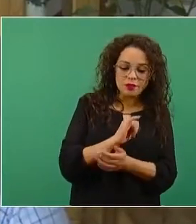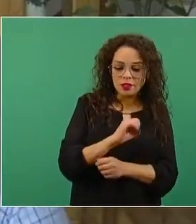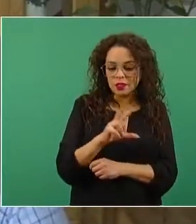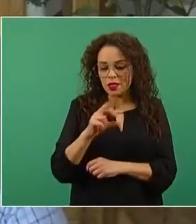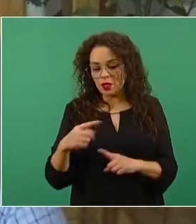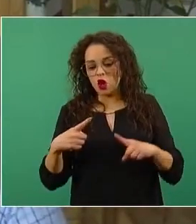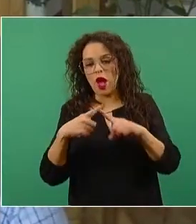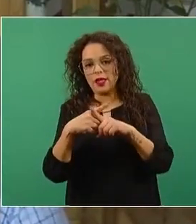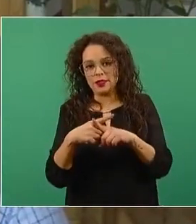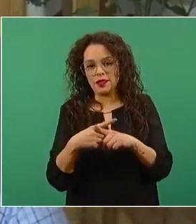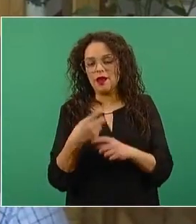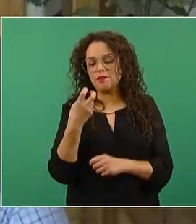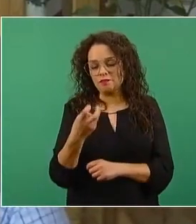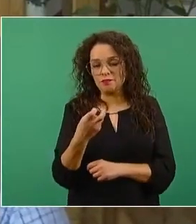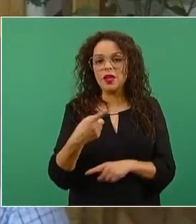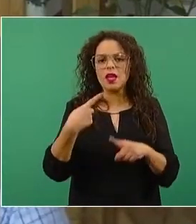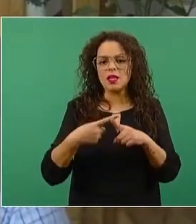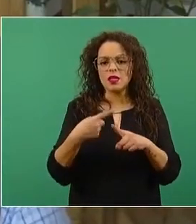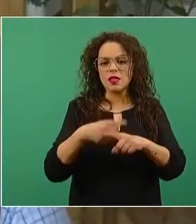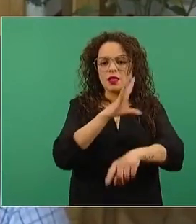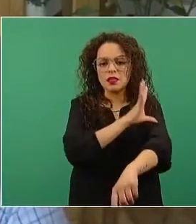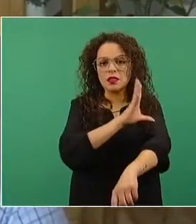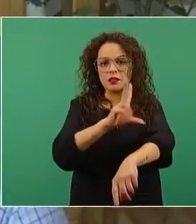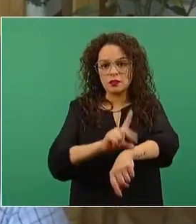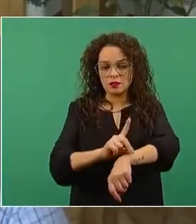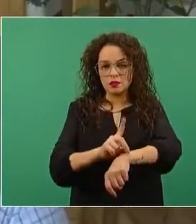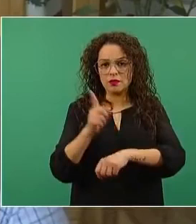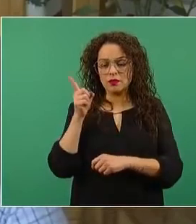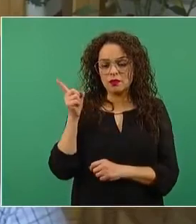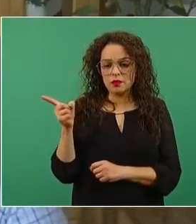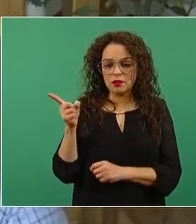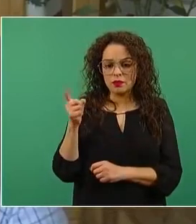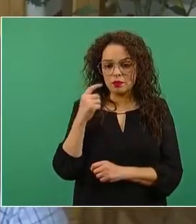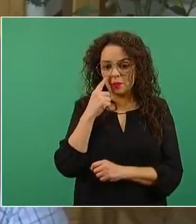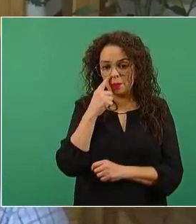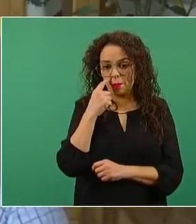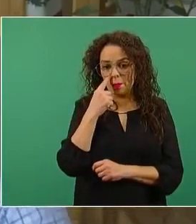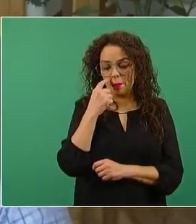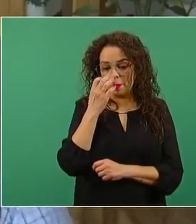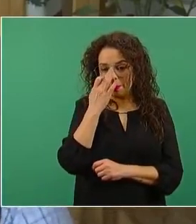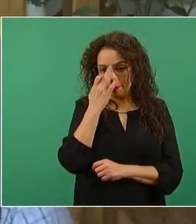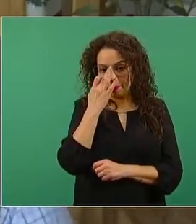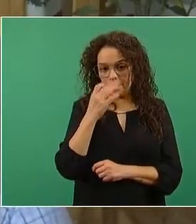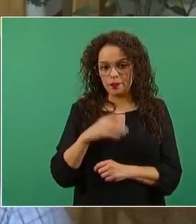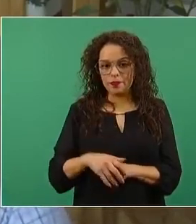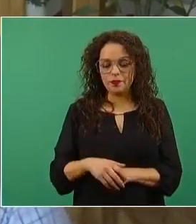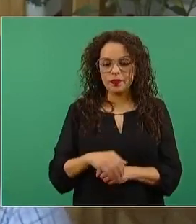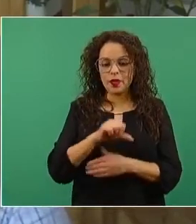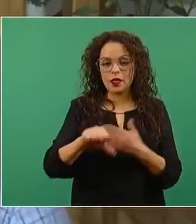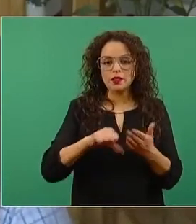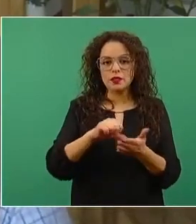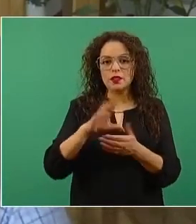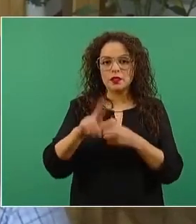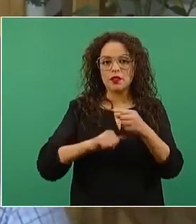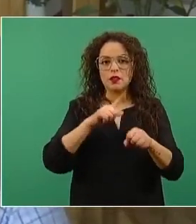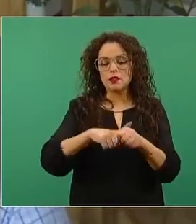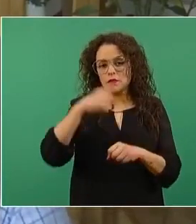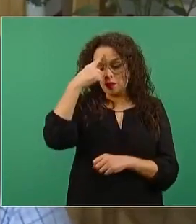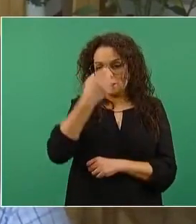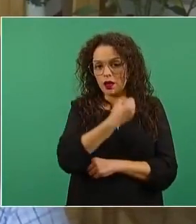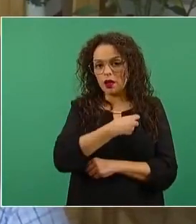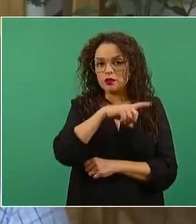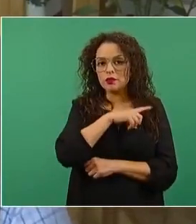lo preside, lo coordina el Centro Nacional de la Salud de la Infancia